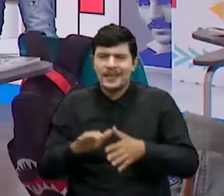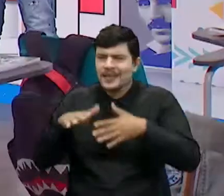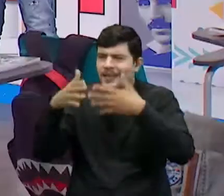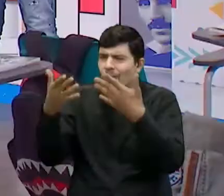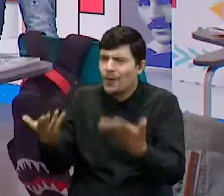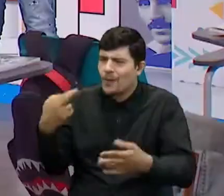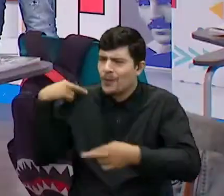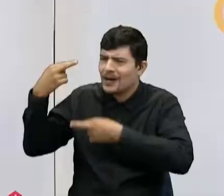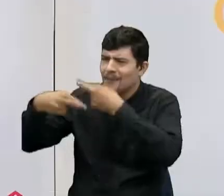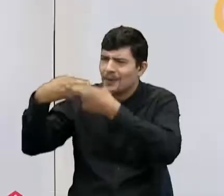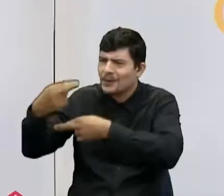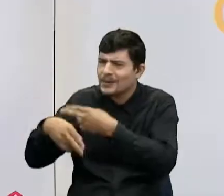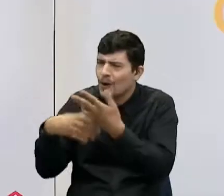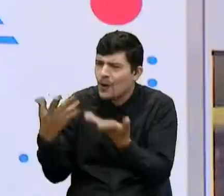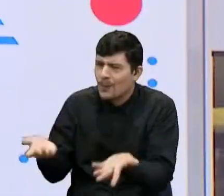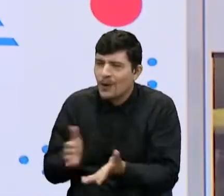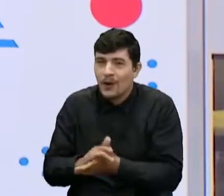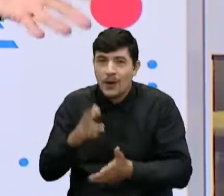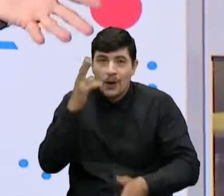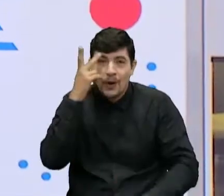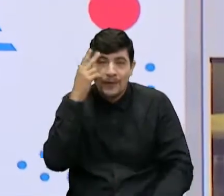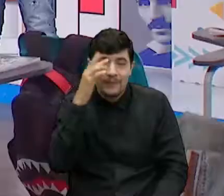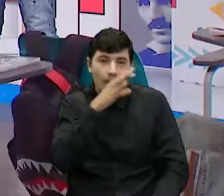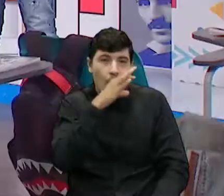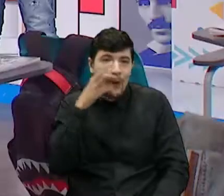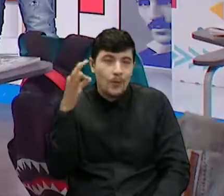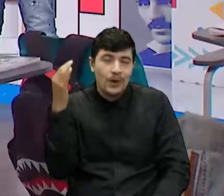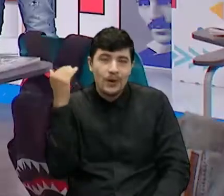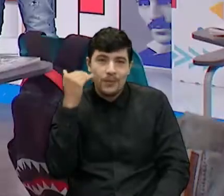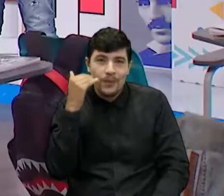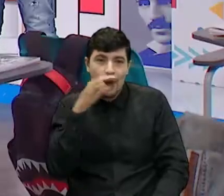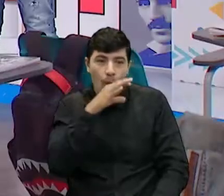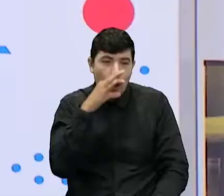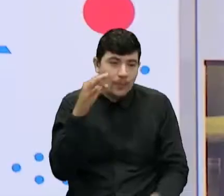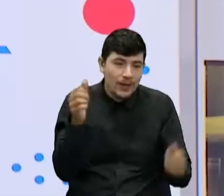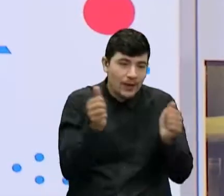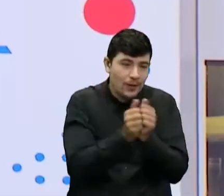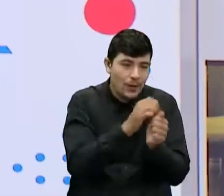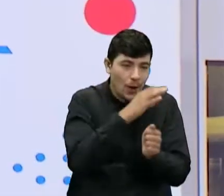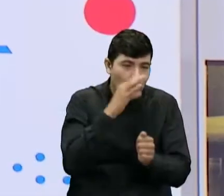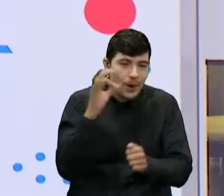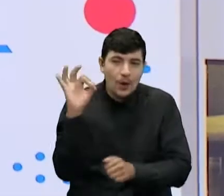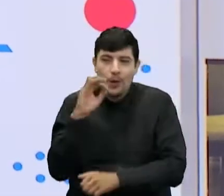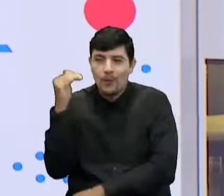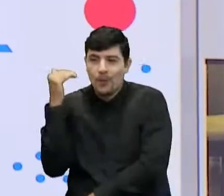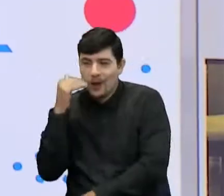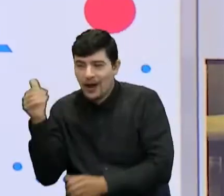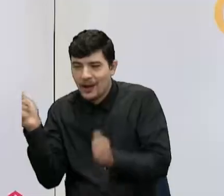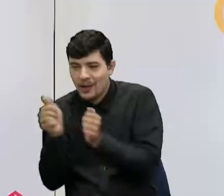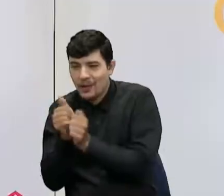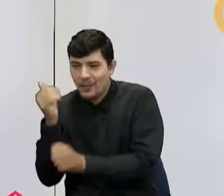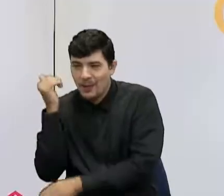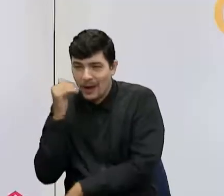reproducir entre sí Obviamente no hay hombre con hombre Mujer con mujer, ¿cierto? Simplemente Mujer con mujer Sí